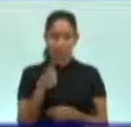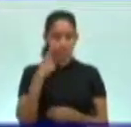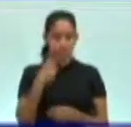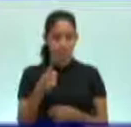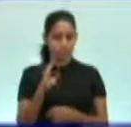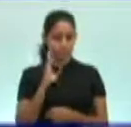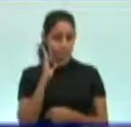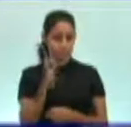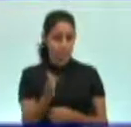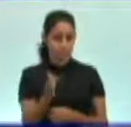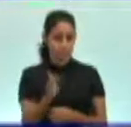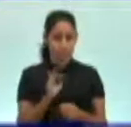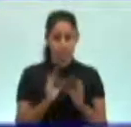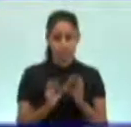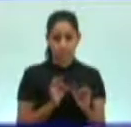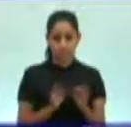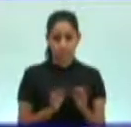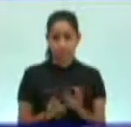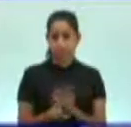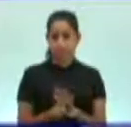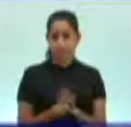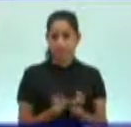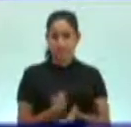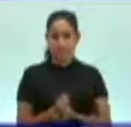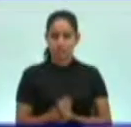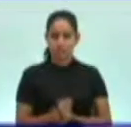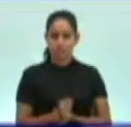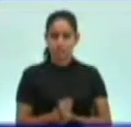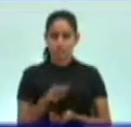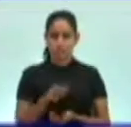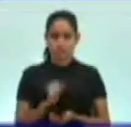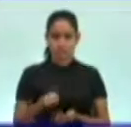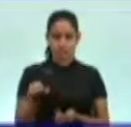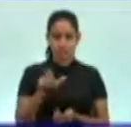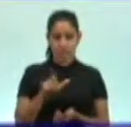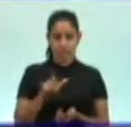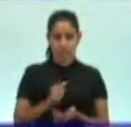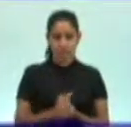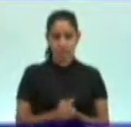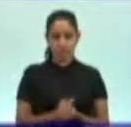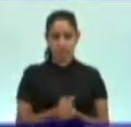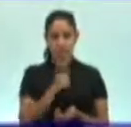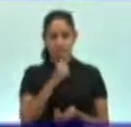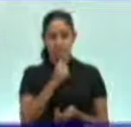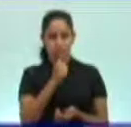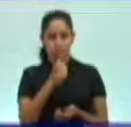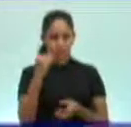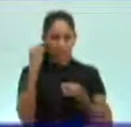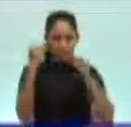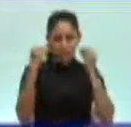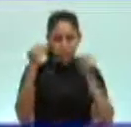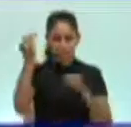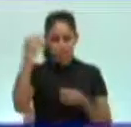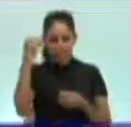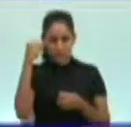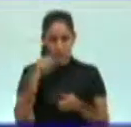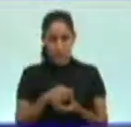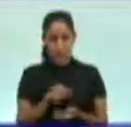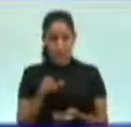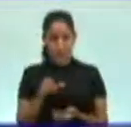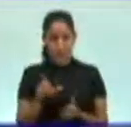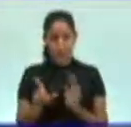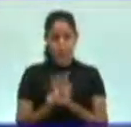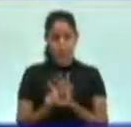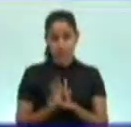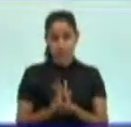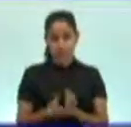respeto a la legislación, mayor presencia de los mismos en la sociedad, facilitando el conocimiento y acatamiento consciente de esta ley